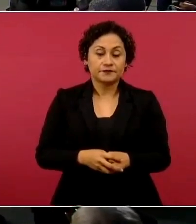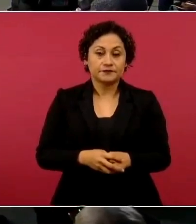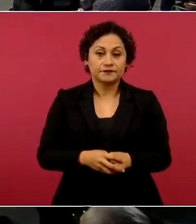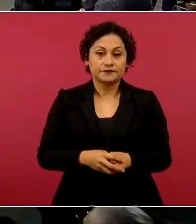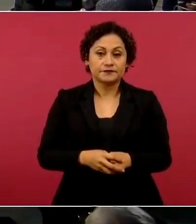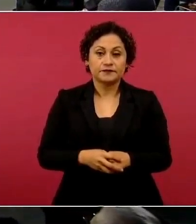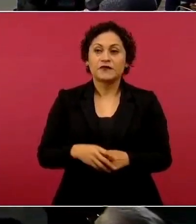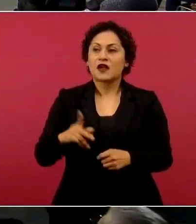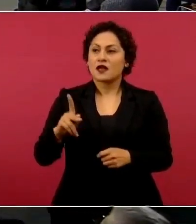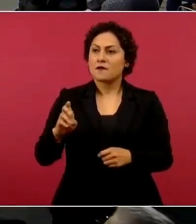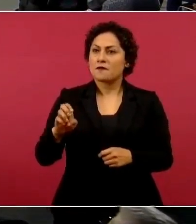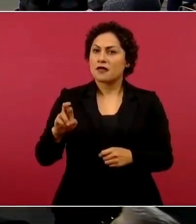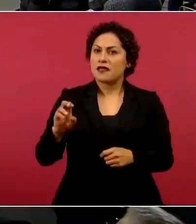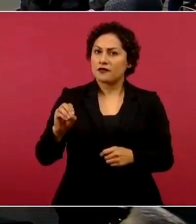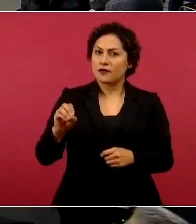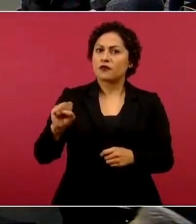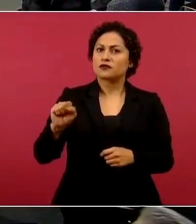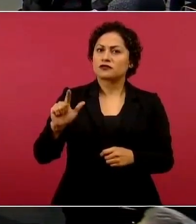Salmerón.